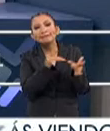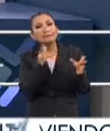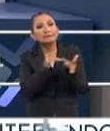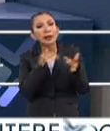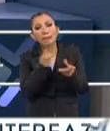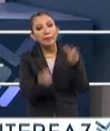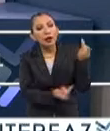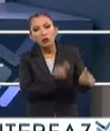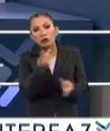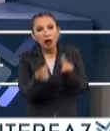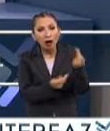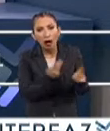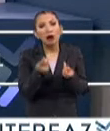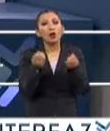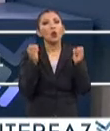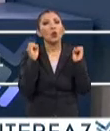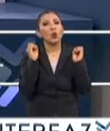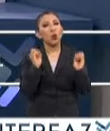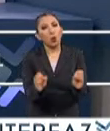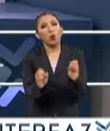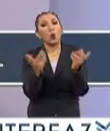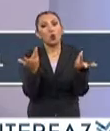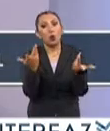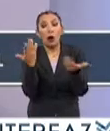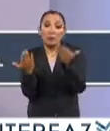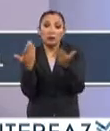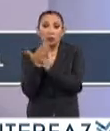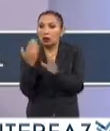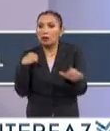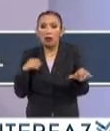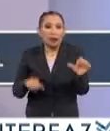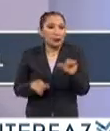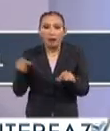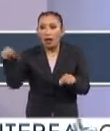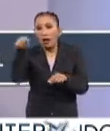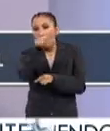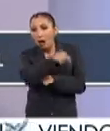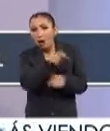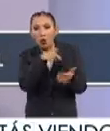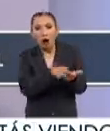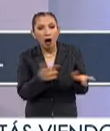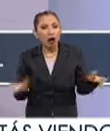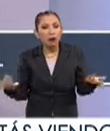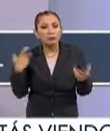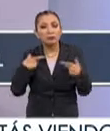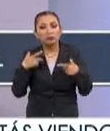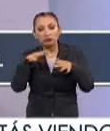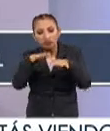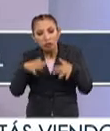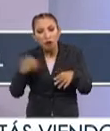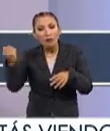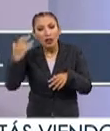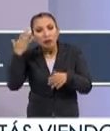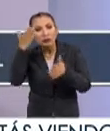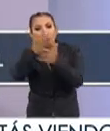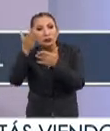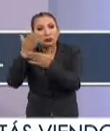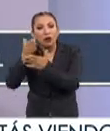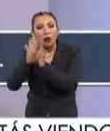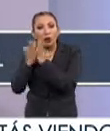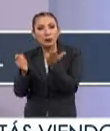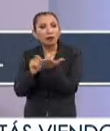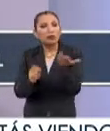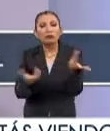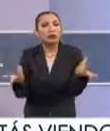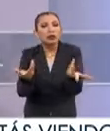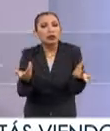encontrarte, preguntarte? O tengo entendido que luego estás muy activa en ciertos lugares, auditorios, también dando conferencias, dando pláticas, libros,